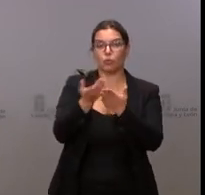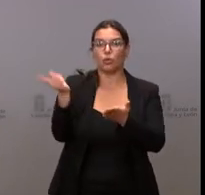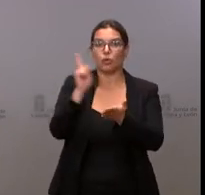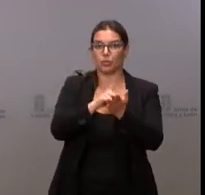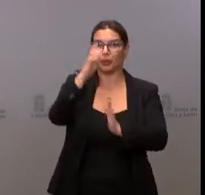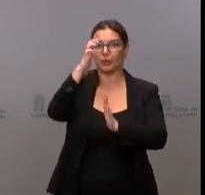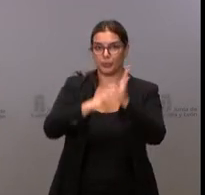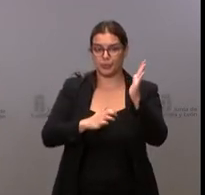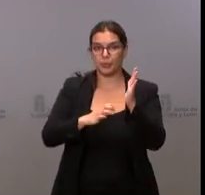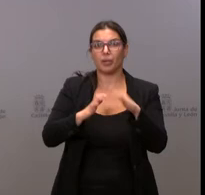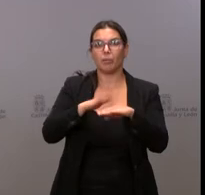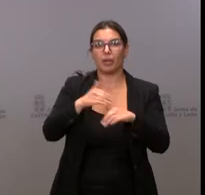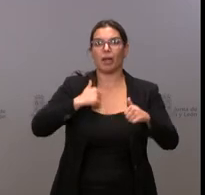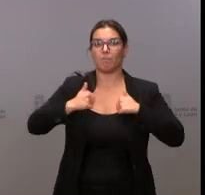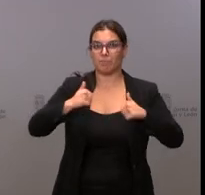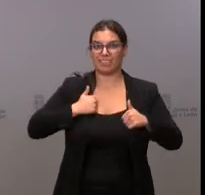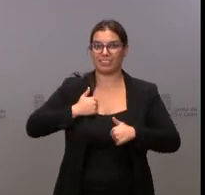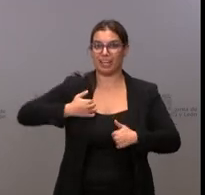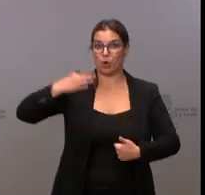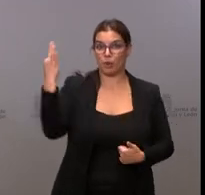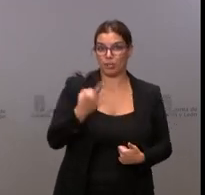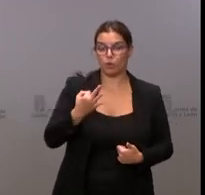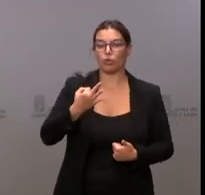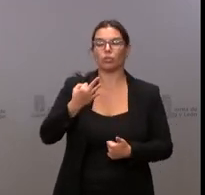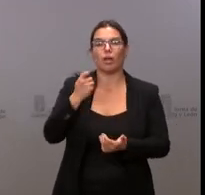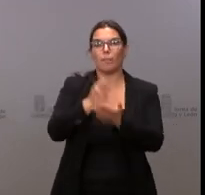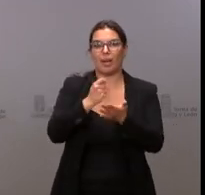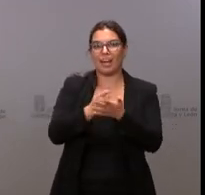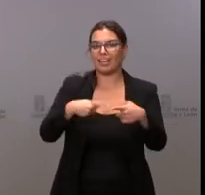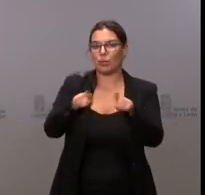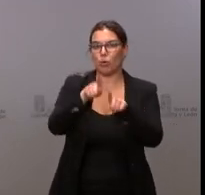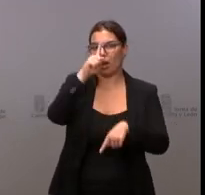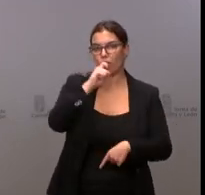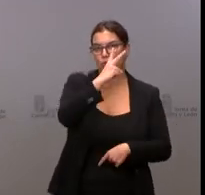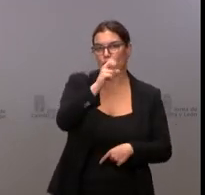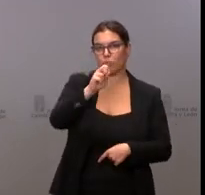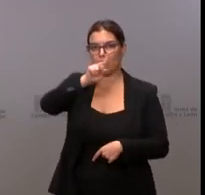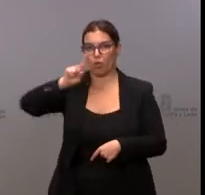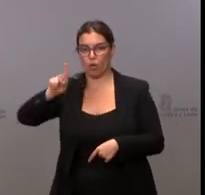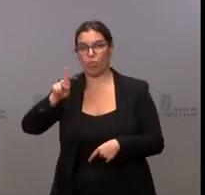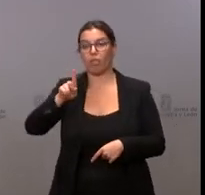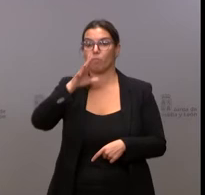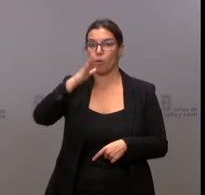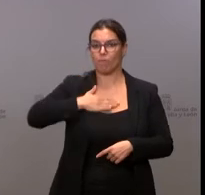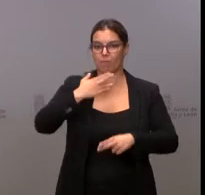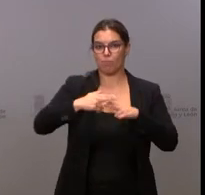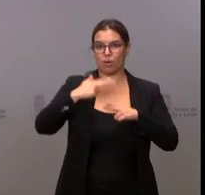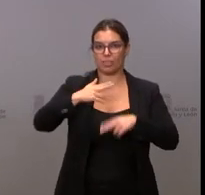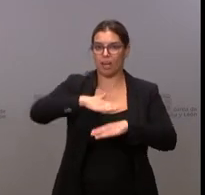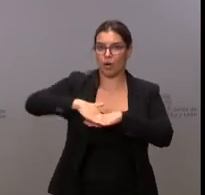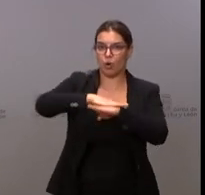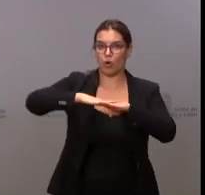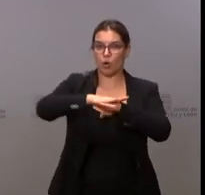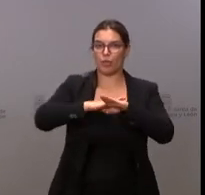habilitantes hasta niveles del 2011 como parte de la política de mi gobierno de atraer y retener